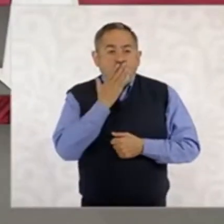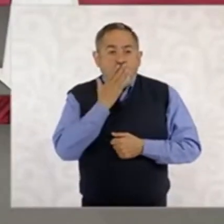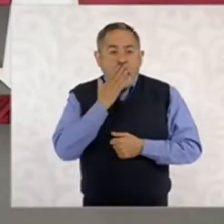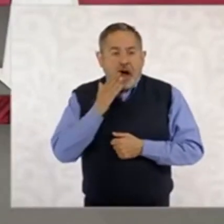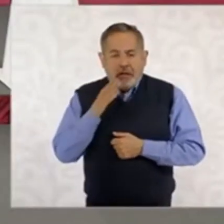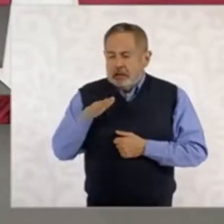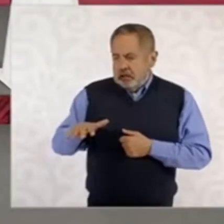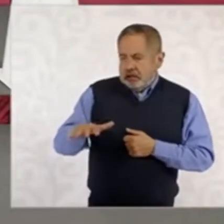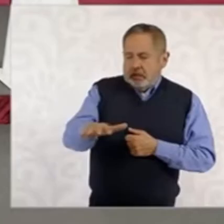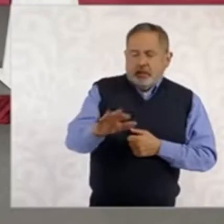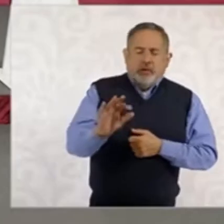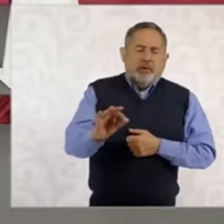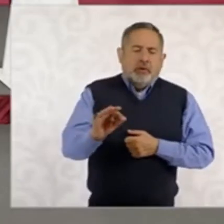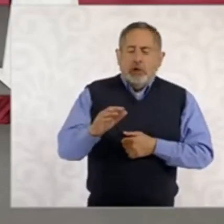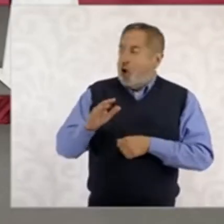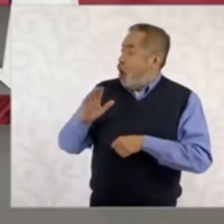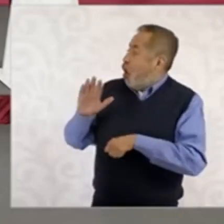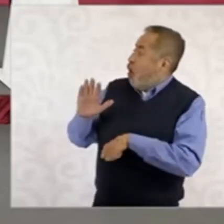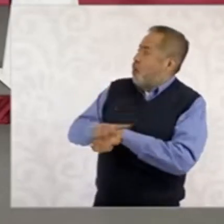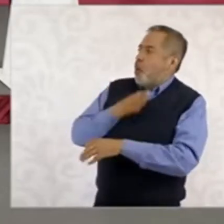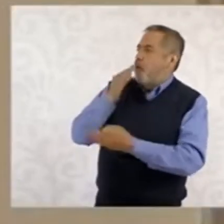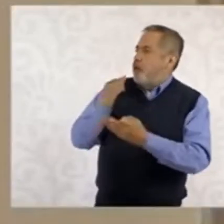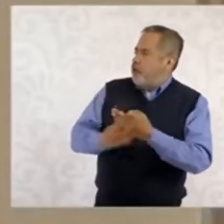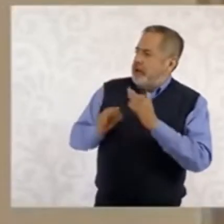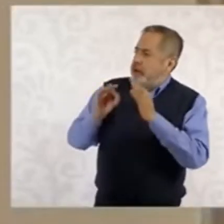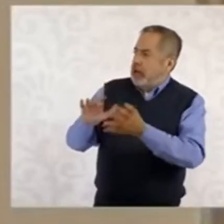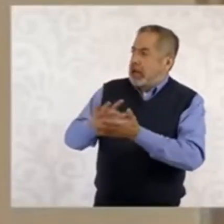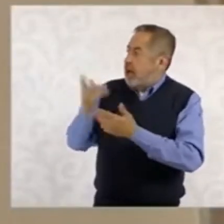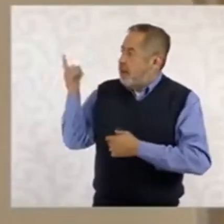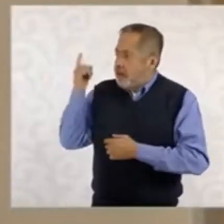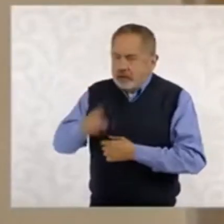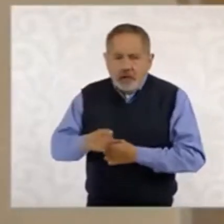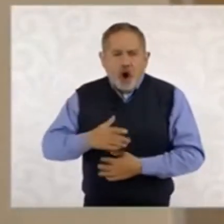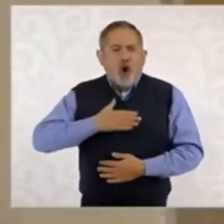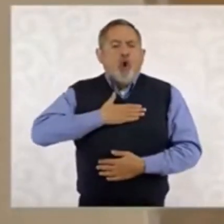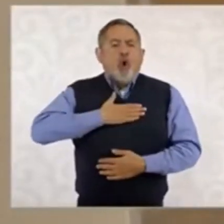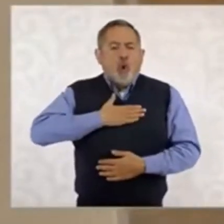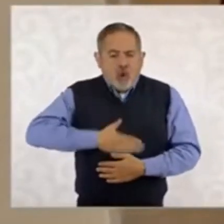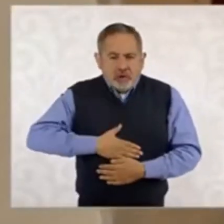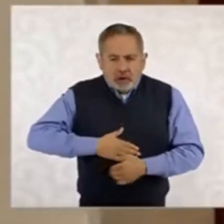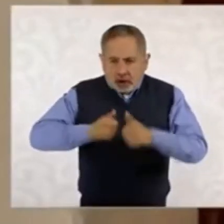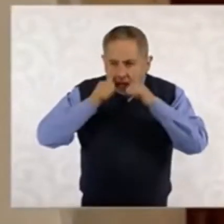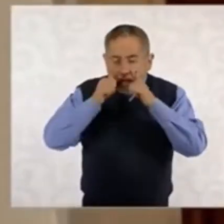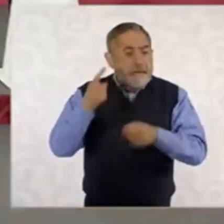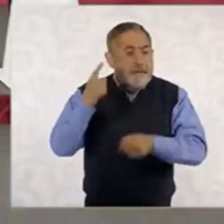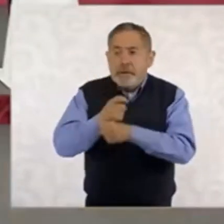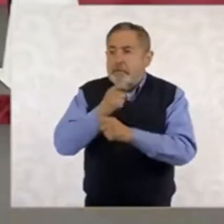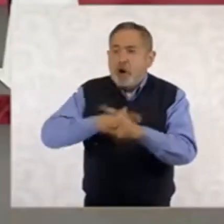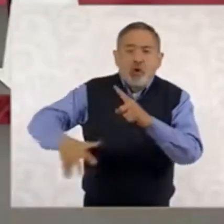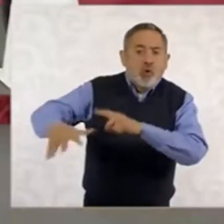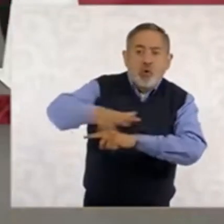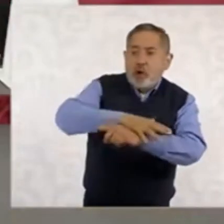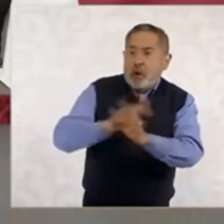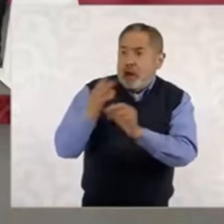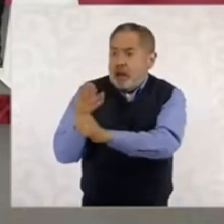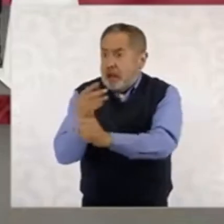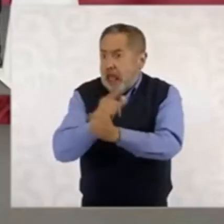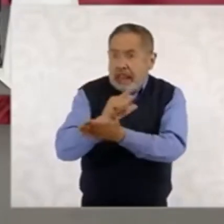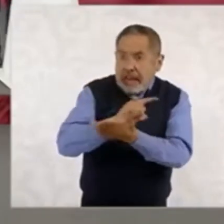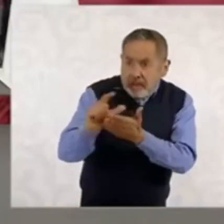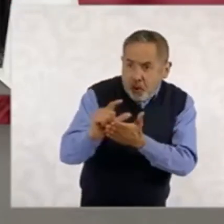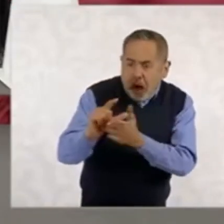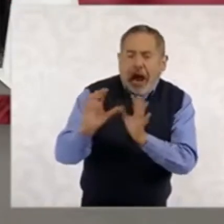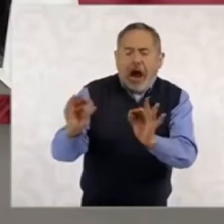fin, señora presidenta, gracias a sus instrucciones, no hay justicia social sin justicia ambiental. Muchas gracias.